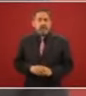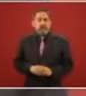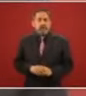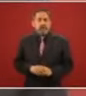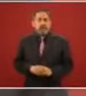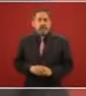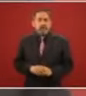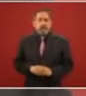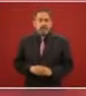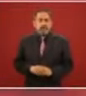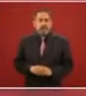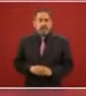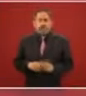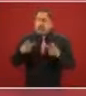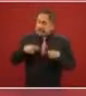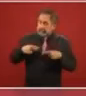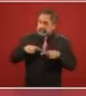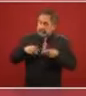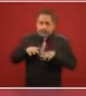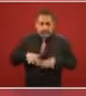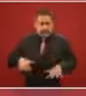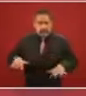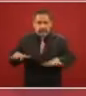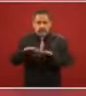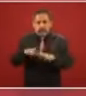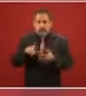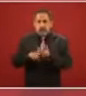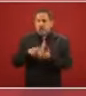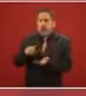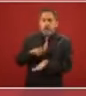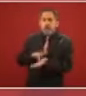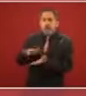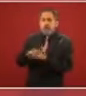que la gente no los apoye,